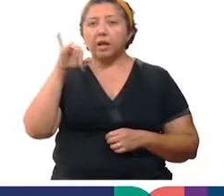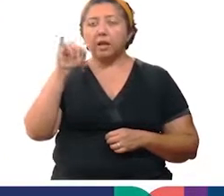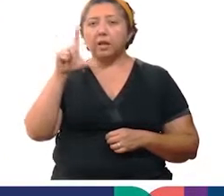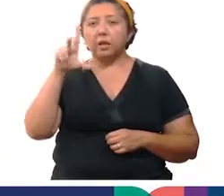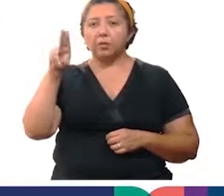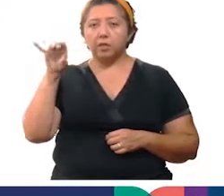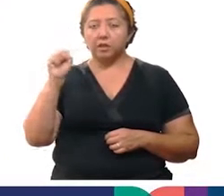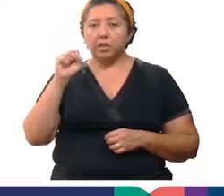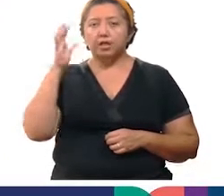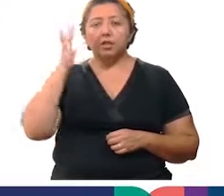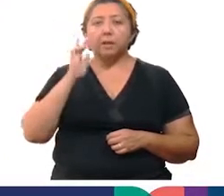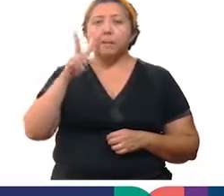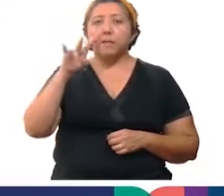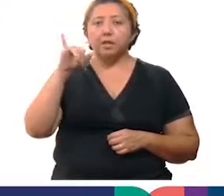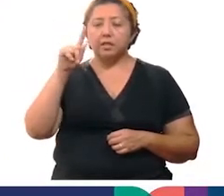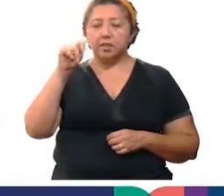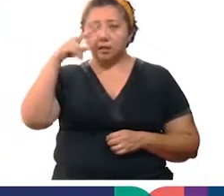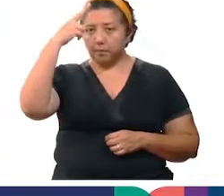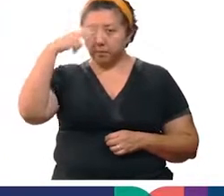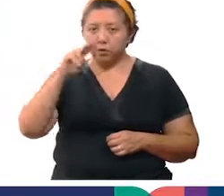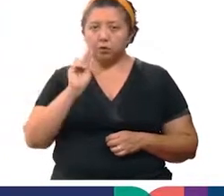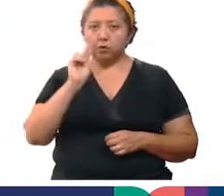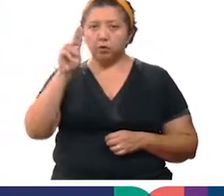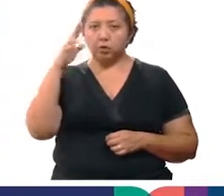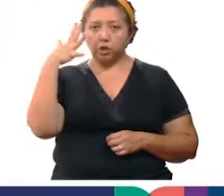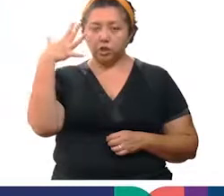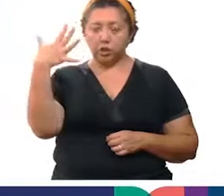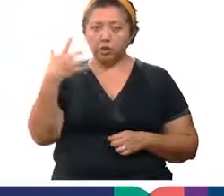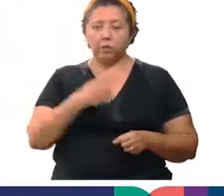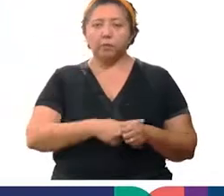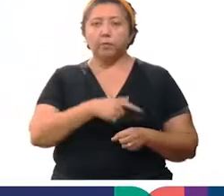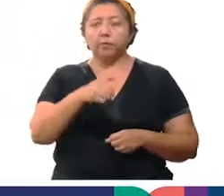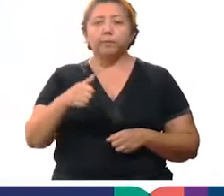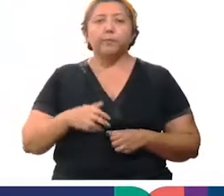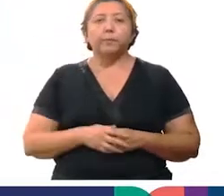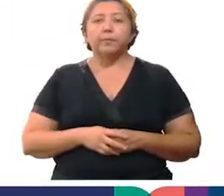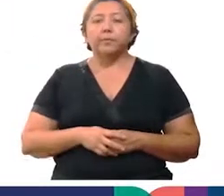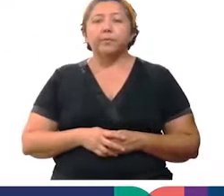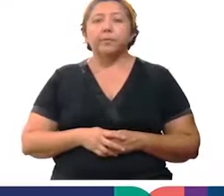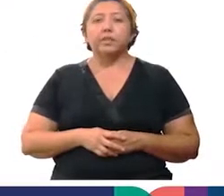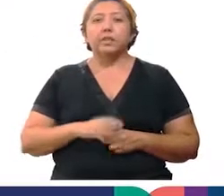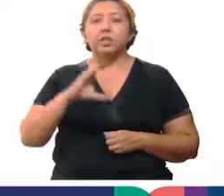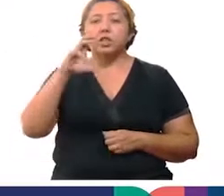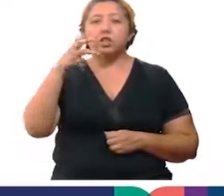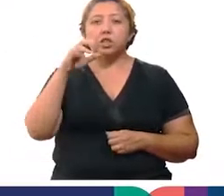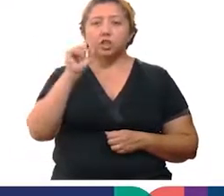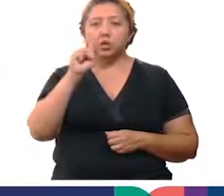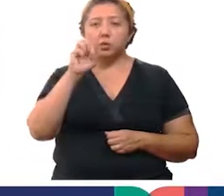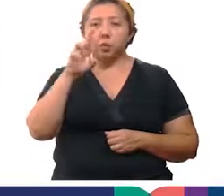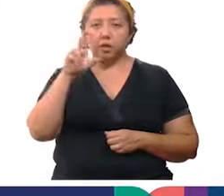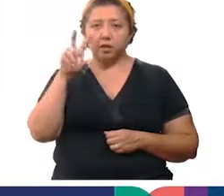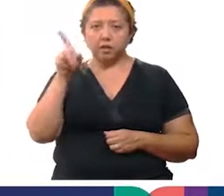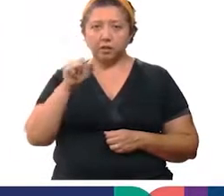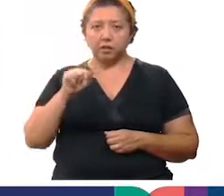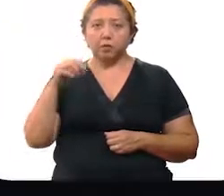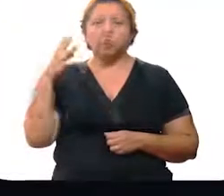Nora Quintana, San Vicente Oriente y México Norte con 5 contagios cada colonia. Y Chichi Suárez, 4.